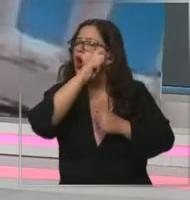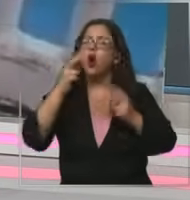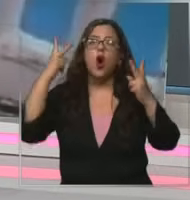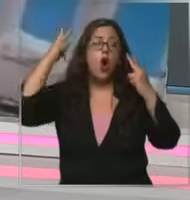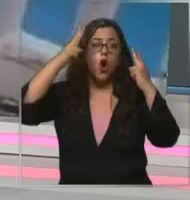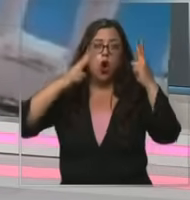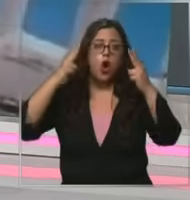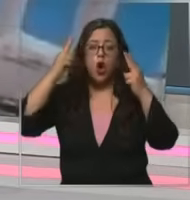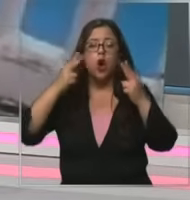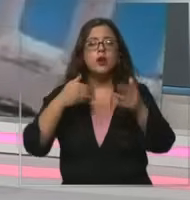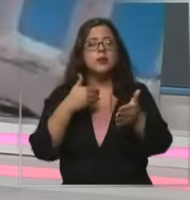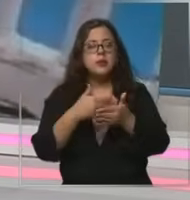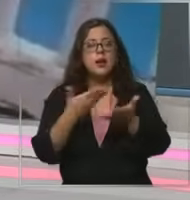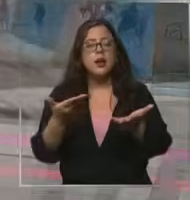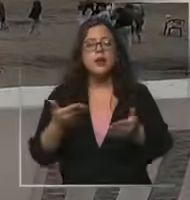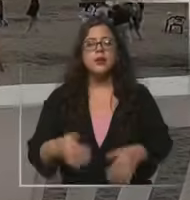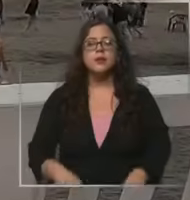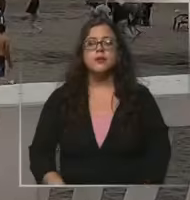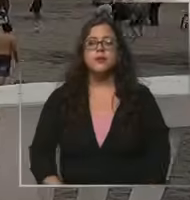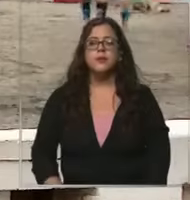playa.